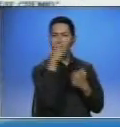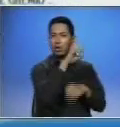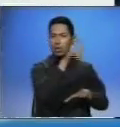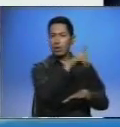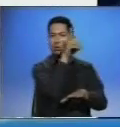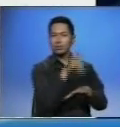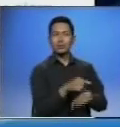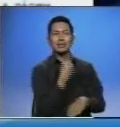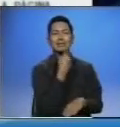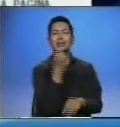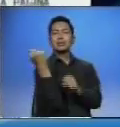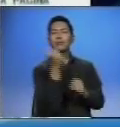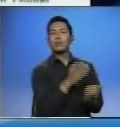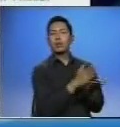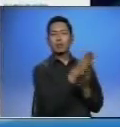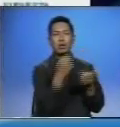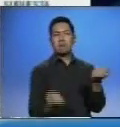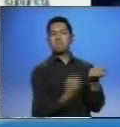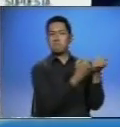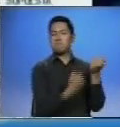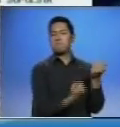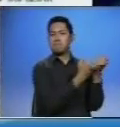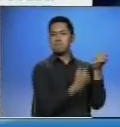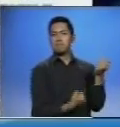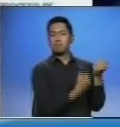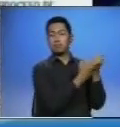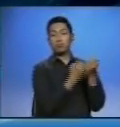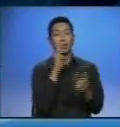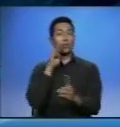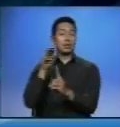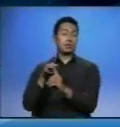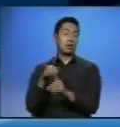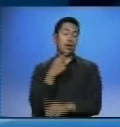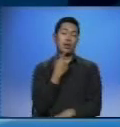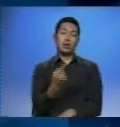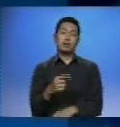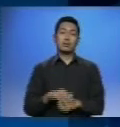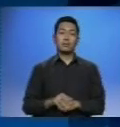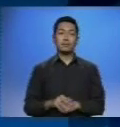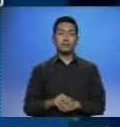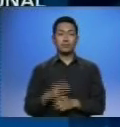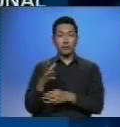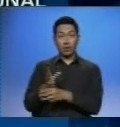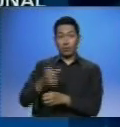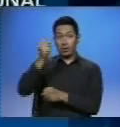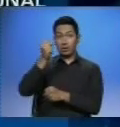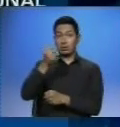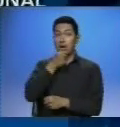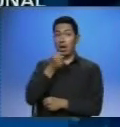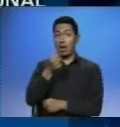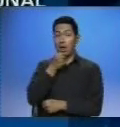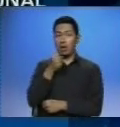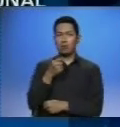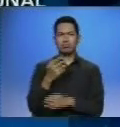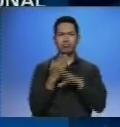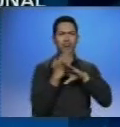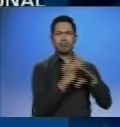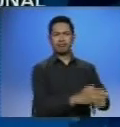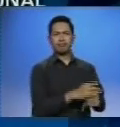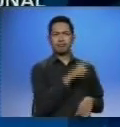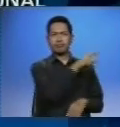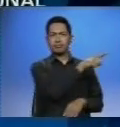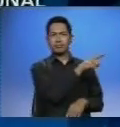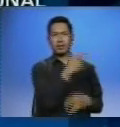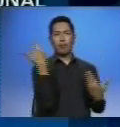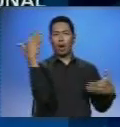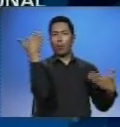demostraron en un mensaje difundido en las últimas horas, donde dicen: la FENAPE rechazó la publicación de un anuncio pagado